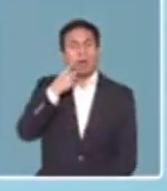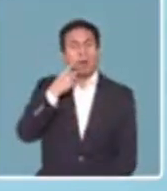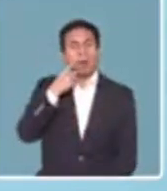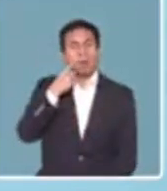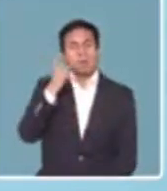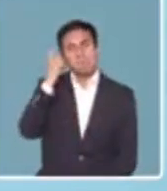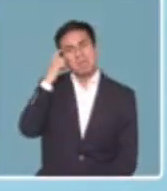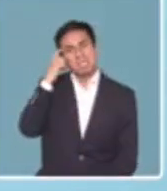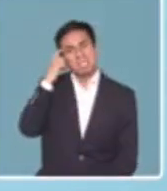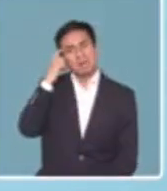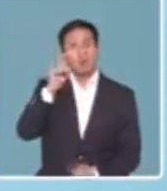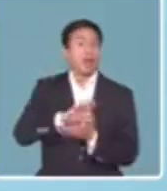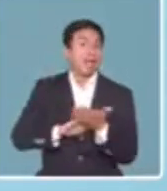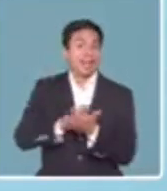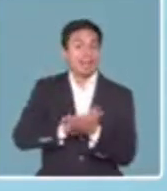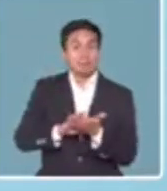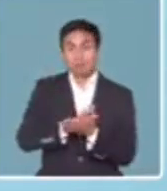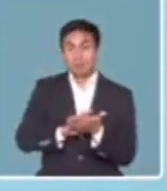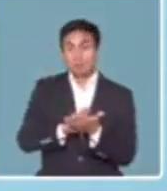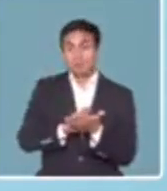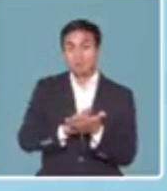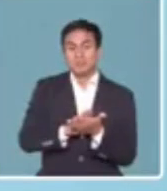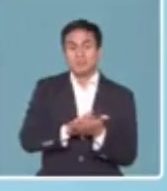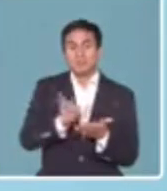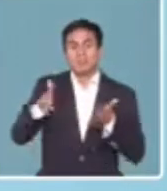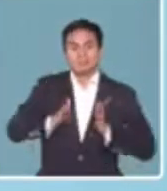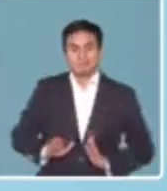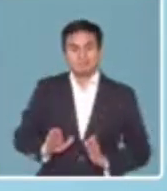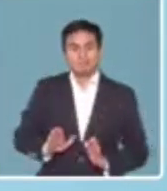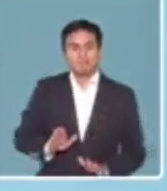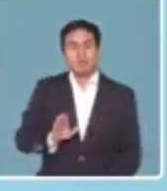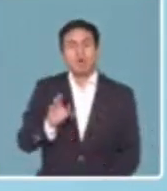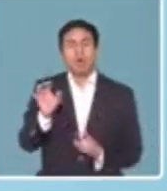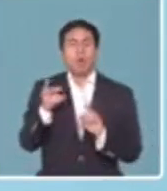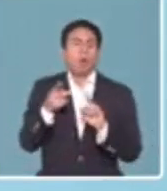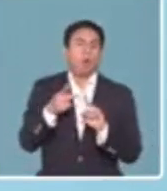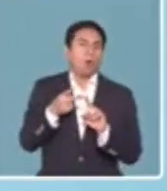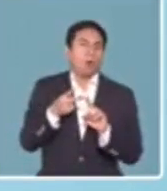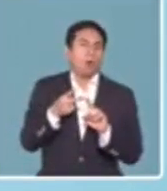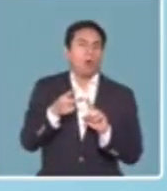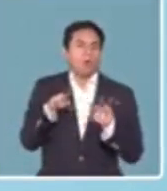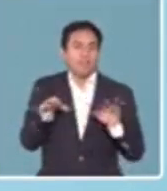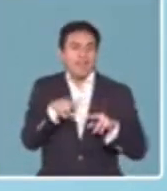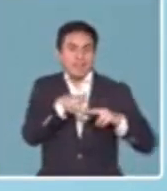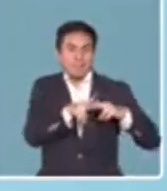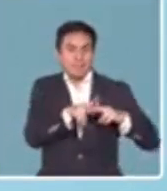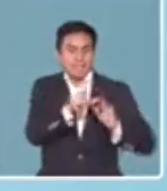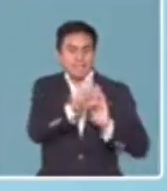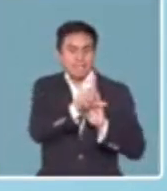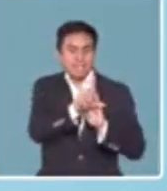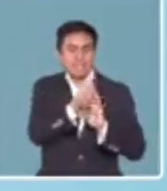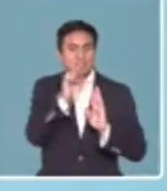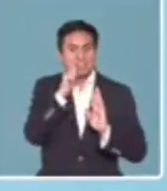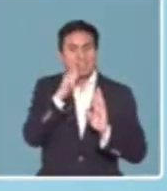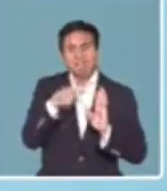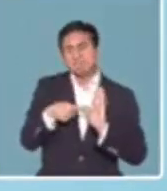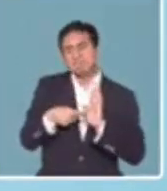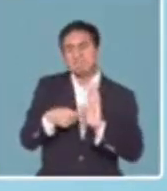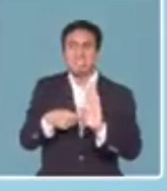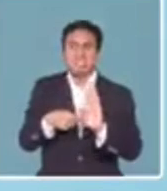hombres no vean en tomarse, por ejemplo, el postnatal, o en utilizar las herramientas que da esta ley, una señal